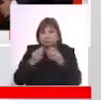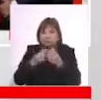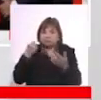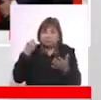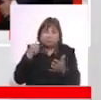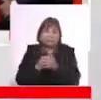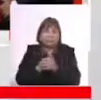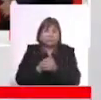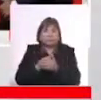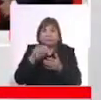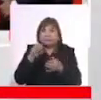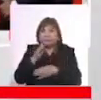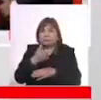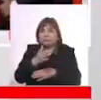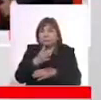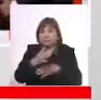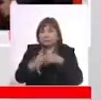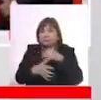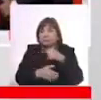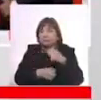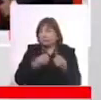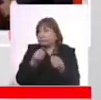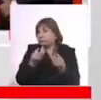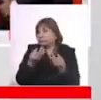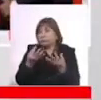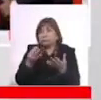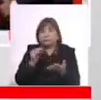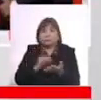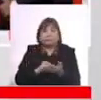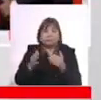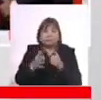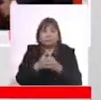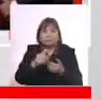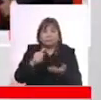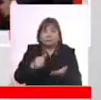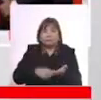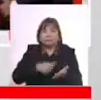sector pesquero, ¿no? Y mucho más hablo de la pesca artesanal.